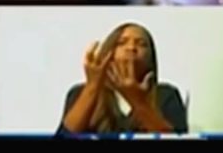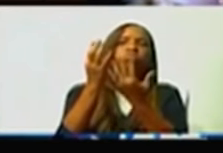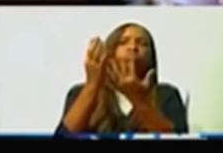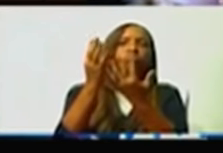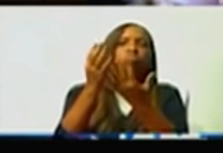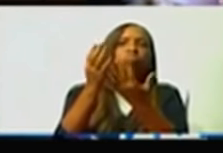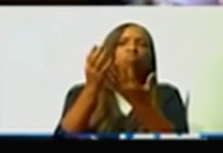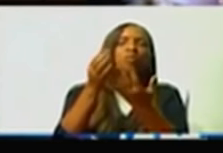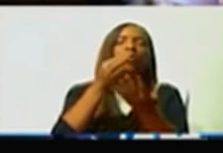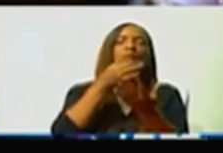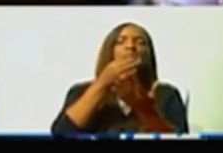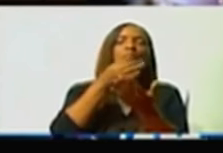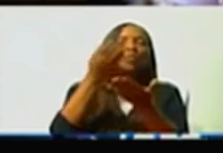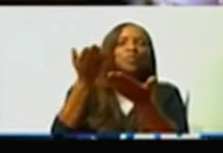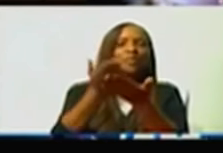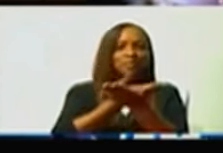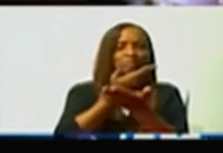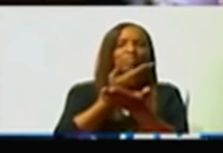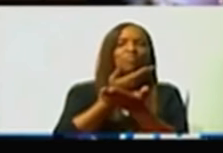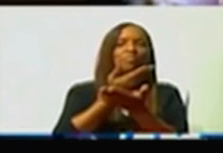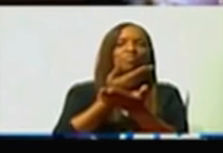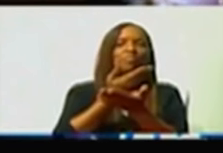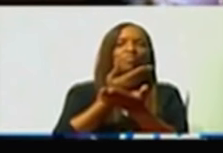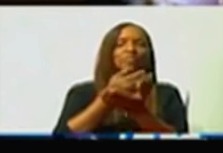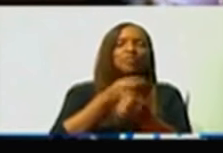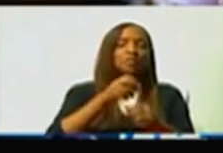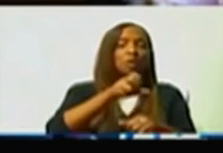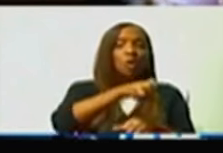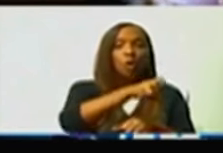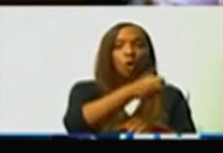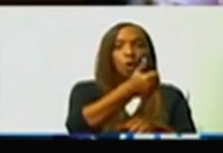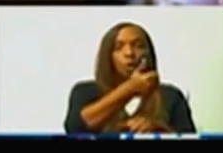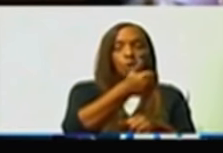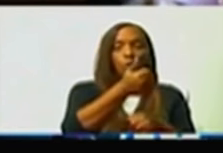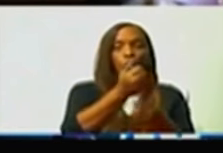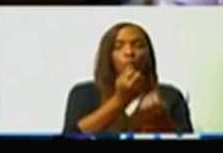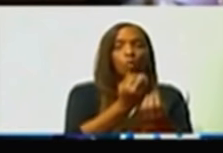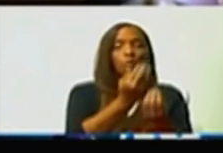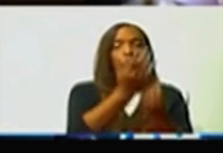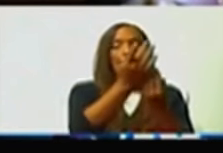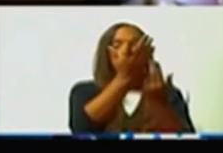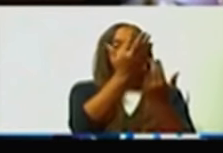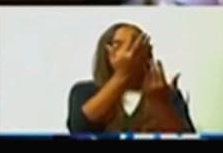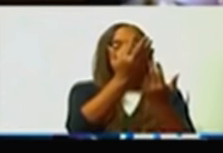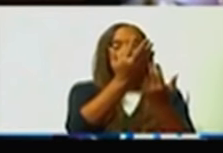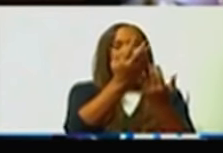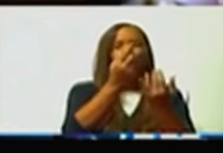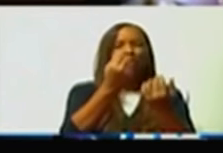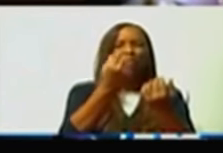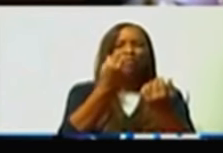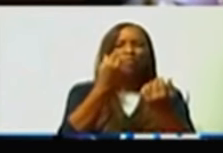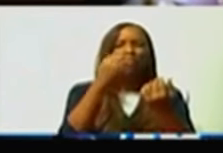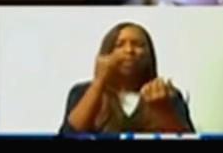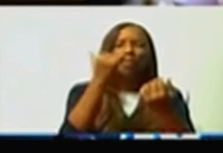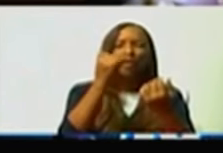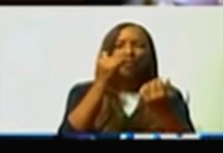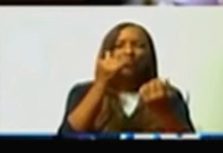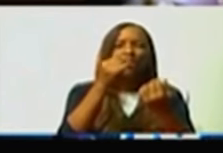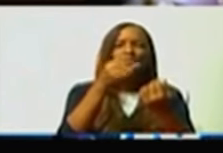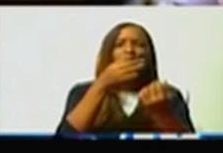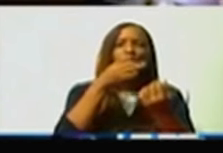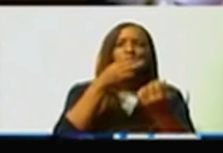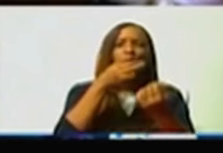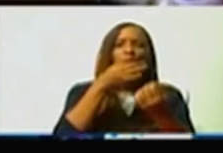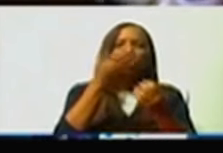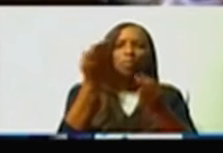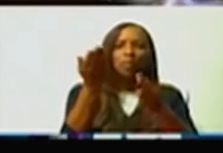también muchos que estaban ya madurando en estado de corte. Se llevó muchos sembradíos de